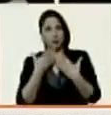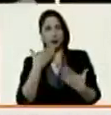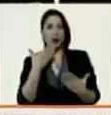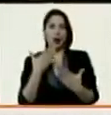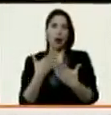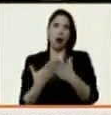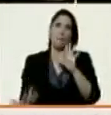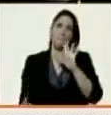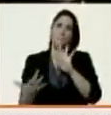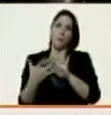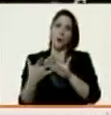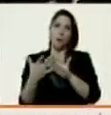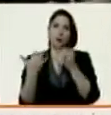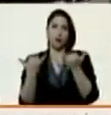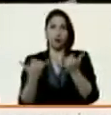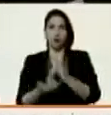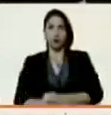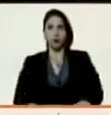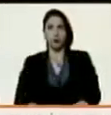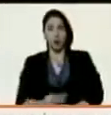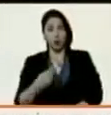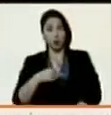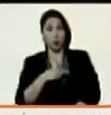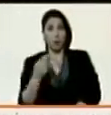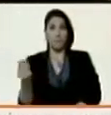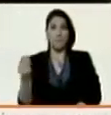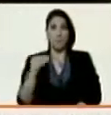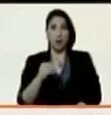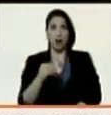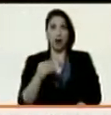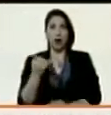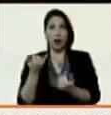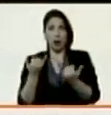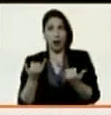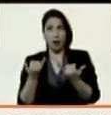para esto un apoyo también a conjuntamente